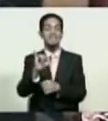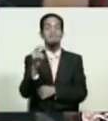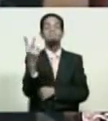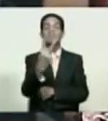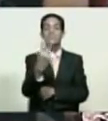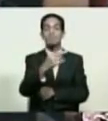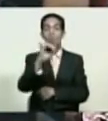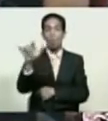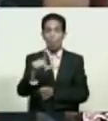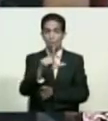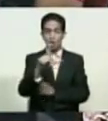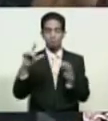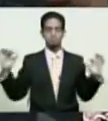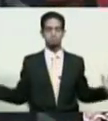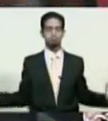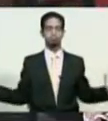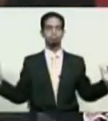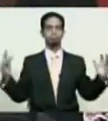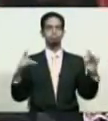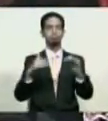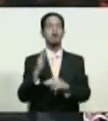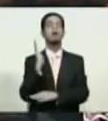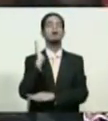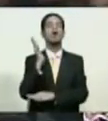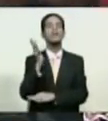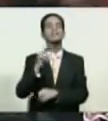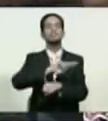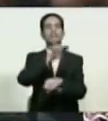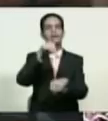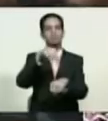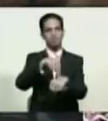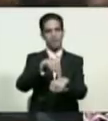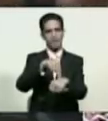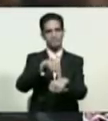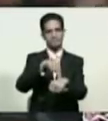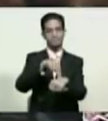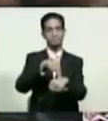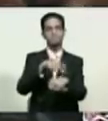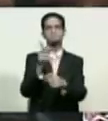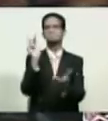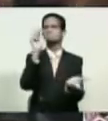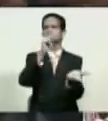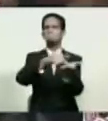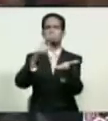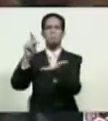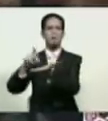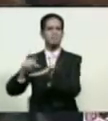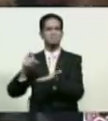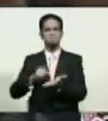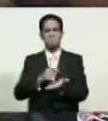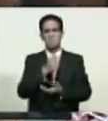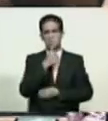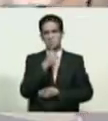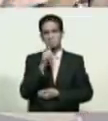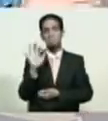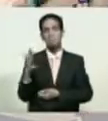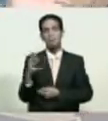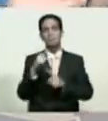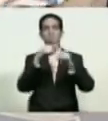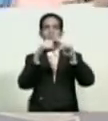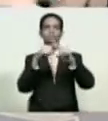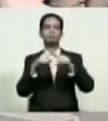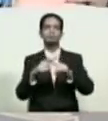plenaria del Congreso Nacional del Movimiento Somos Venezuela, donde estarán participando aproximadamente